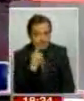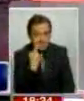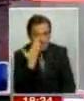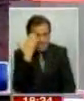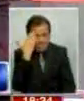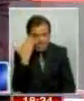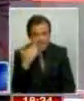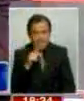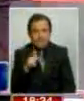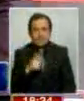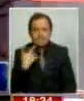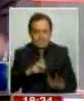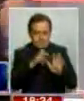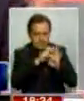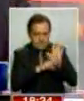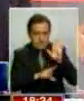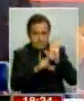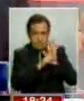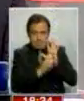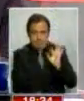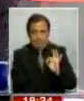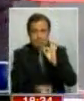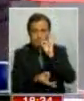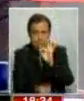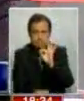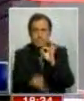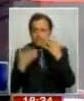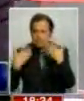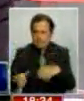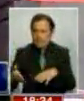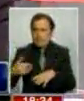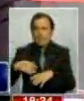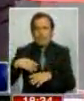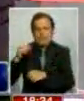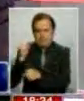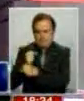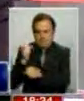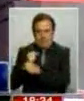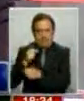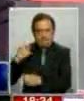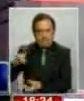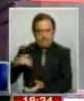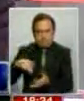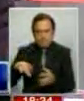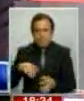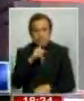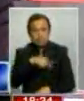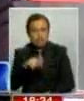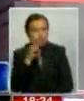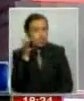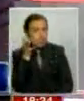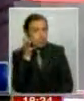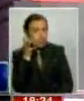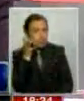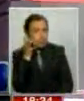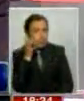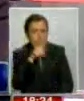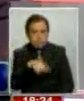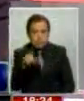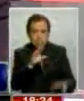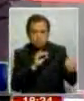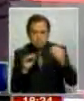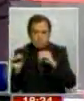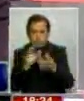hemos presentado un proyecto de ley, hicimos un trabajo legislativo y estamos escuchando a todos los actores,